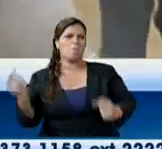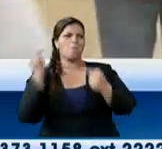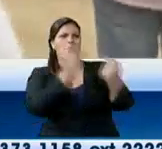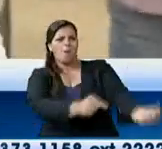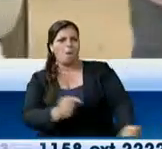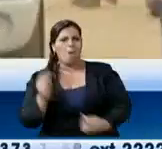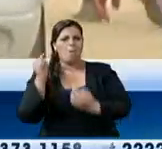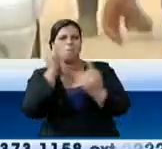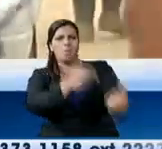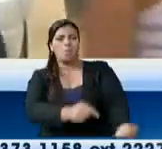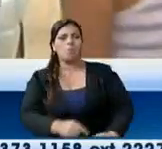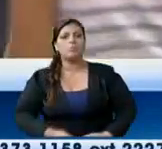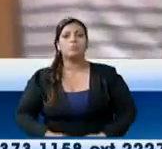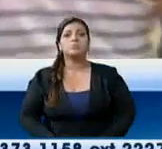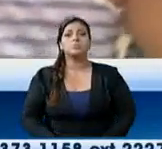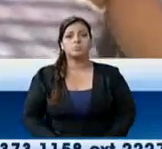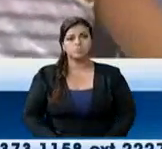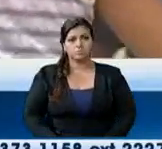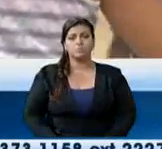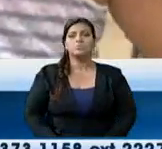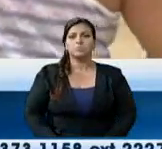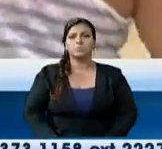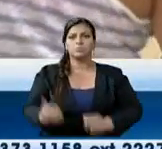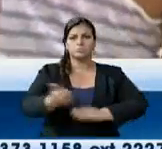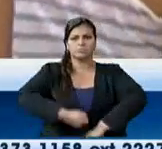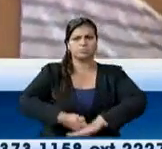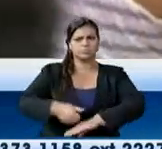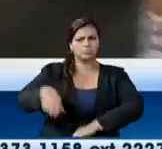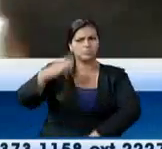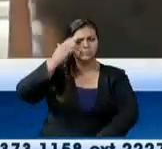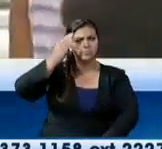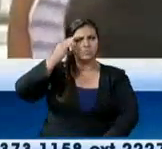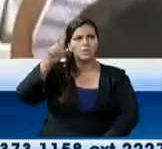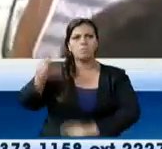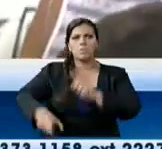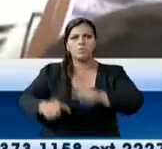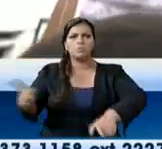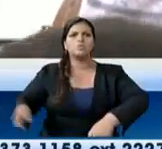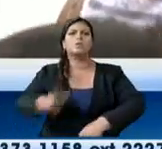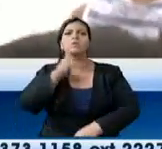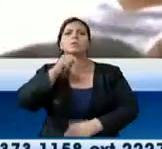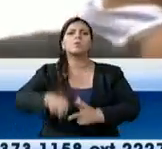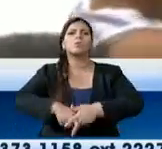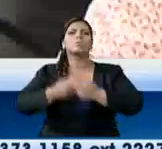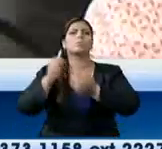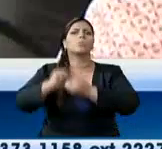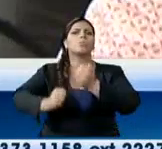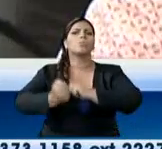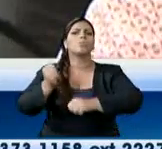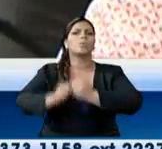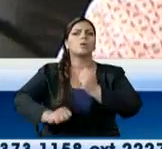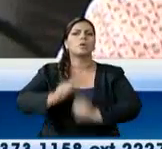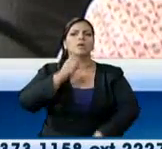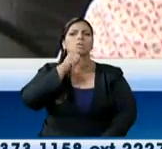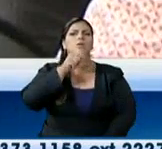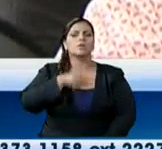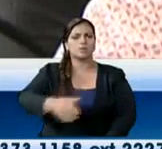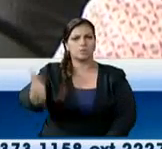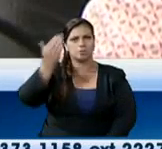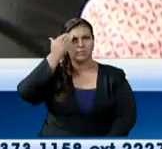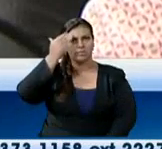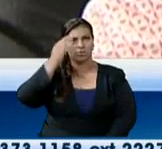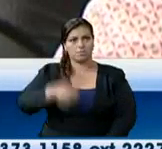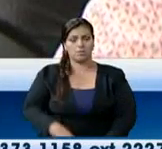ya tienen identificadas a las personas que perpetraron los disturbios, las que se niegan a salir de estos terrenos. Sabíamos de que había un